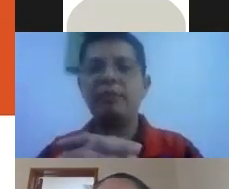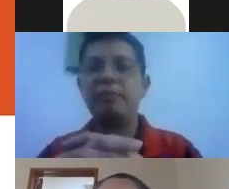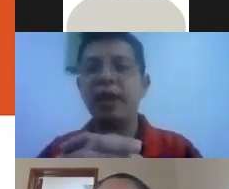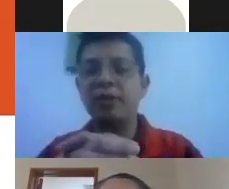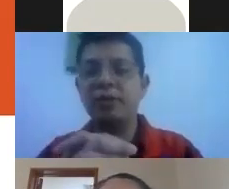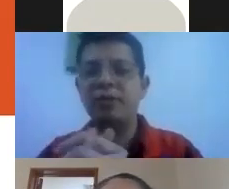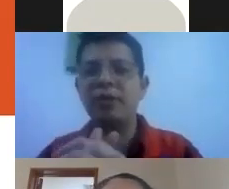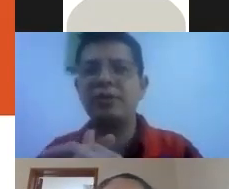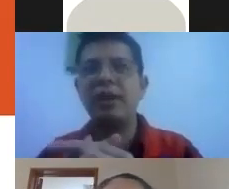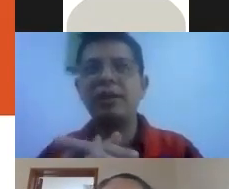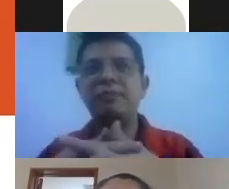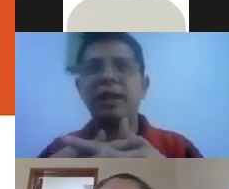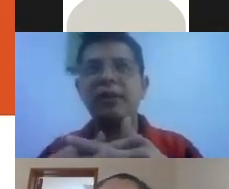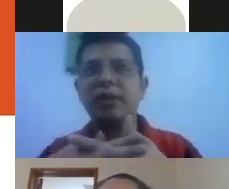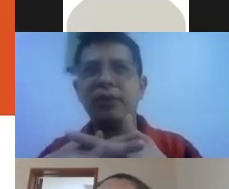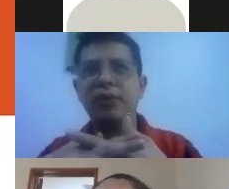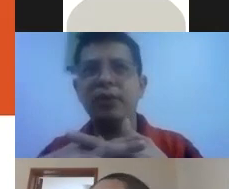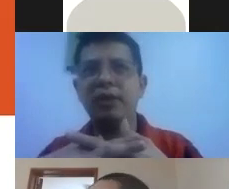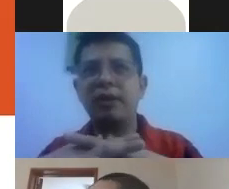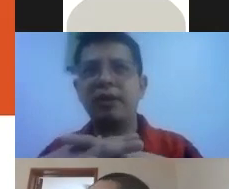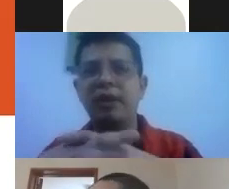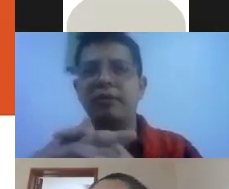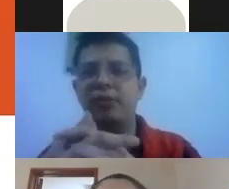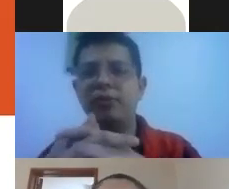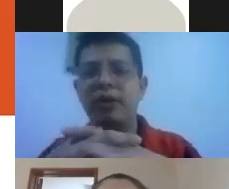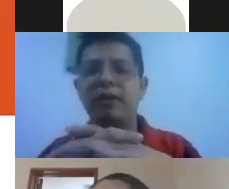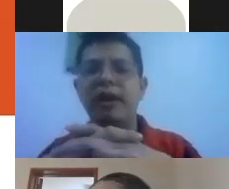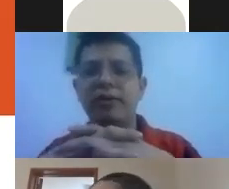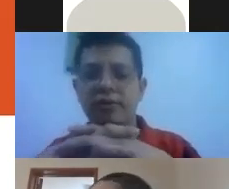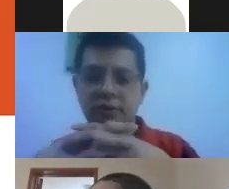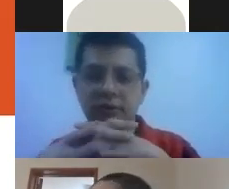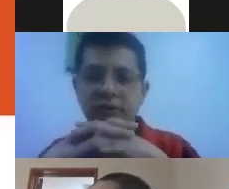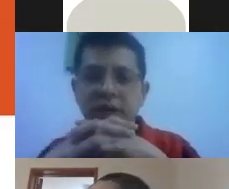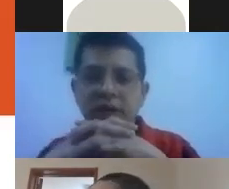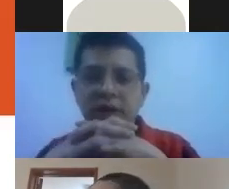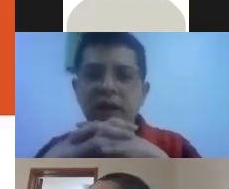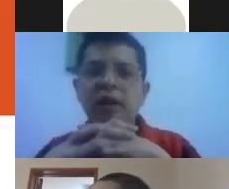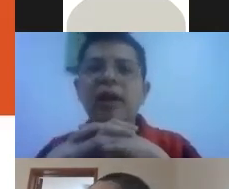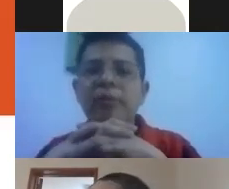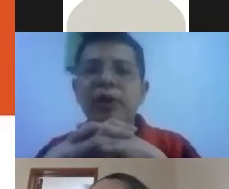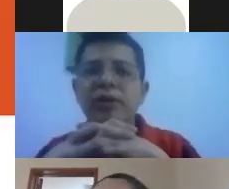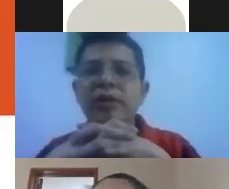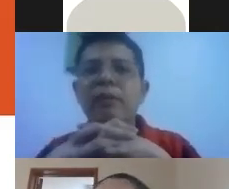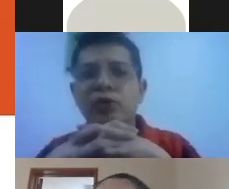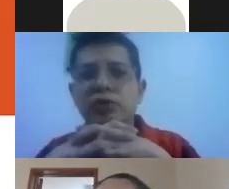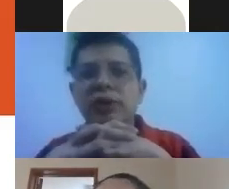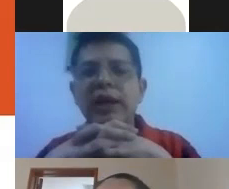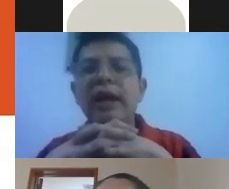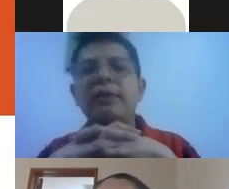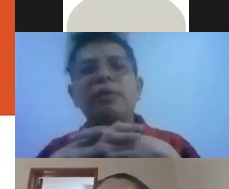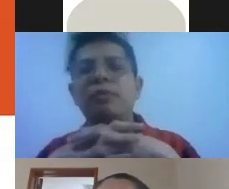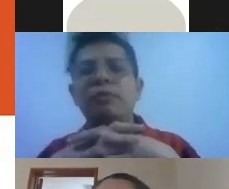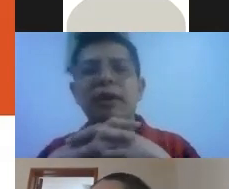quemadura, pero no está respirando y tampoco tiene pulso cardíaco. ¿Qué priorizamos?